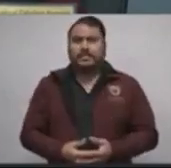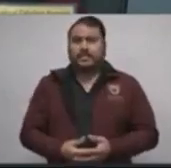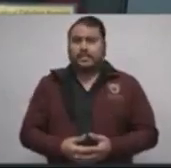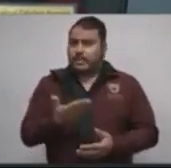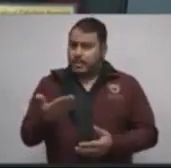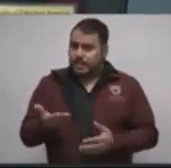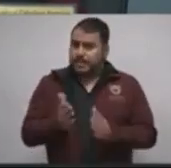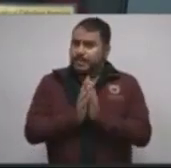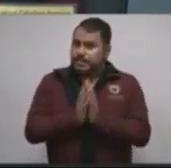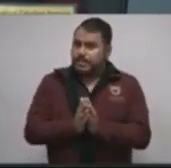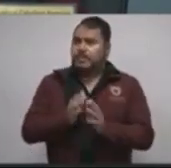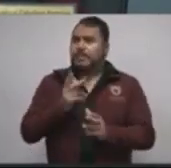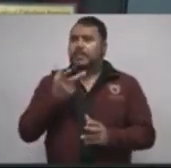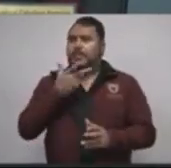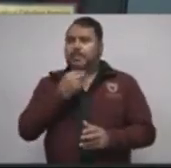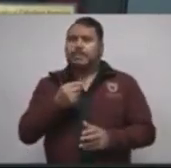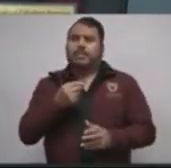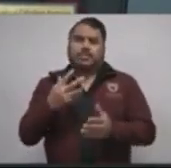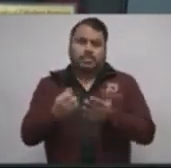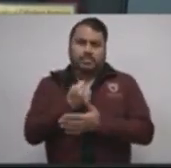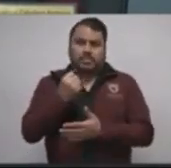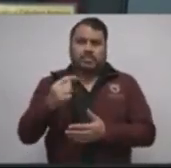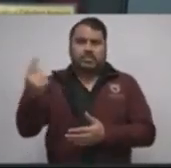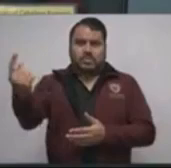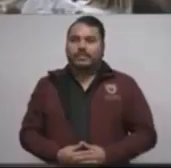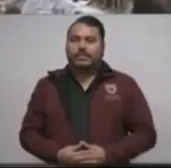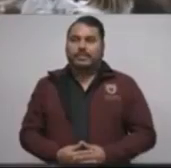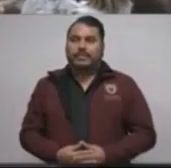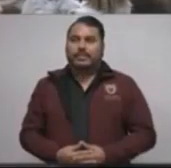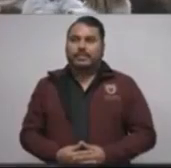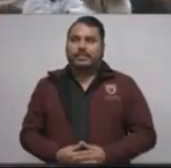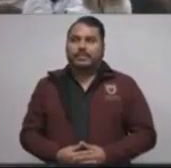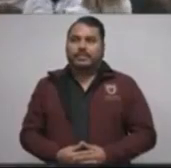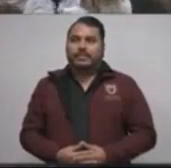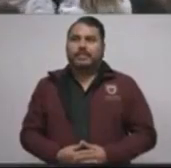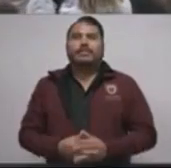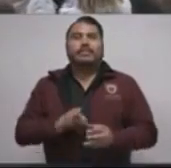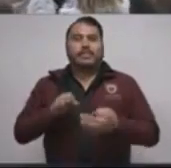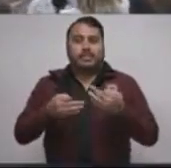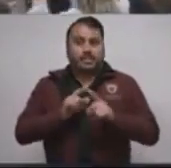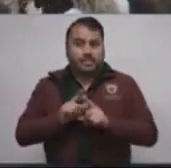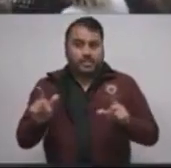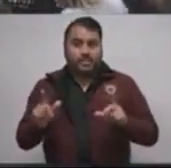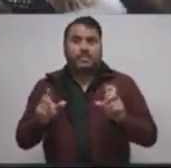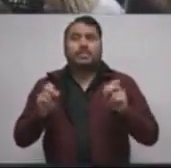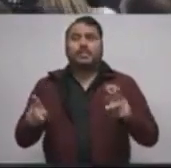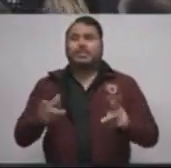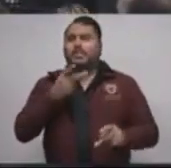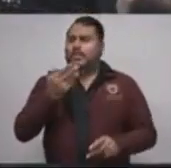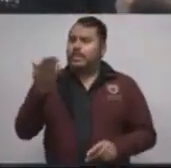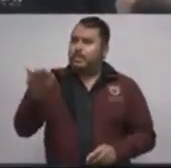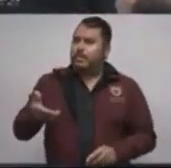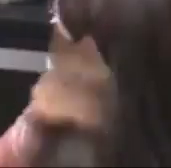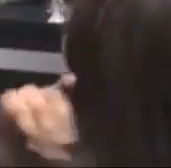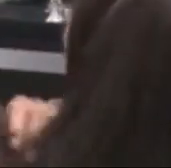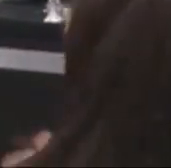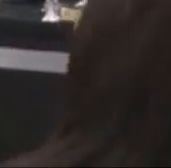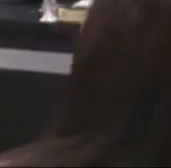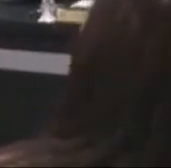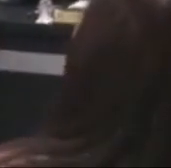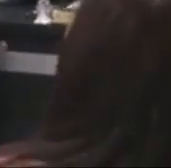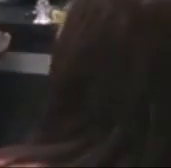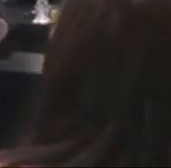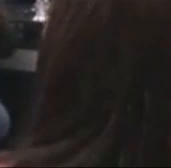al frente a rendir la protesta de ley. Ciudadano Miguel Ángel Bujanda Ruiz protesta guardar y